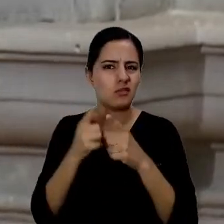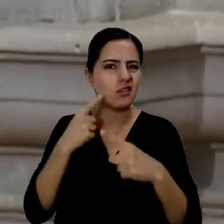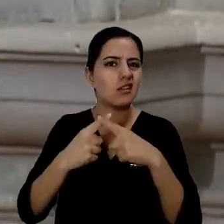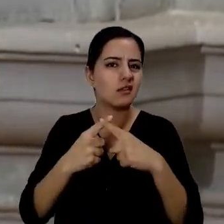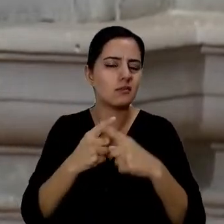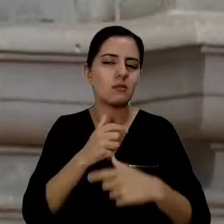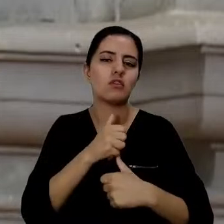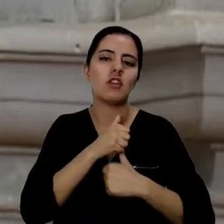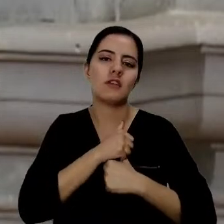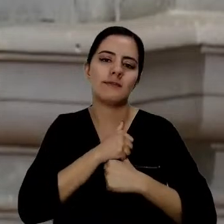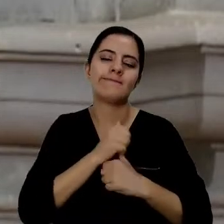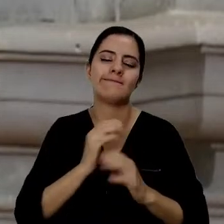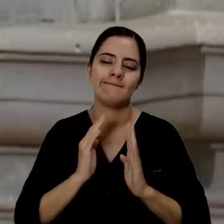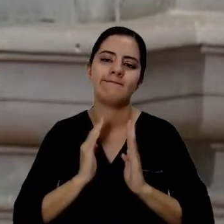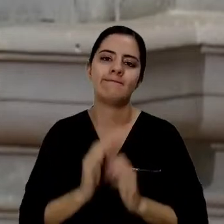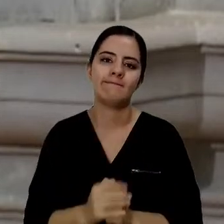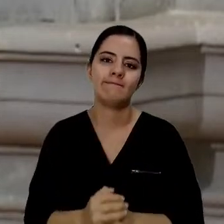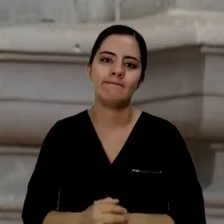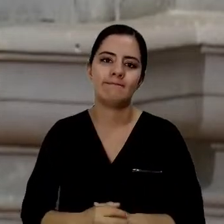militares.